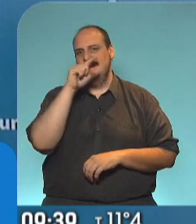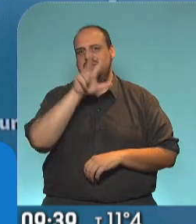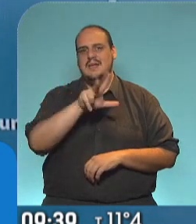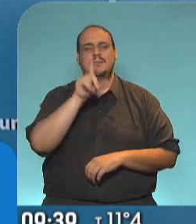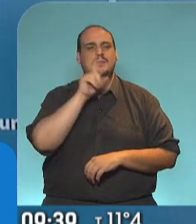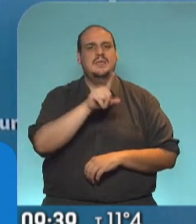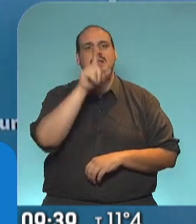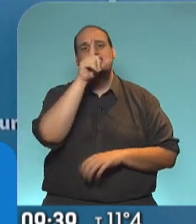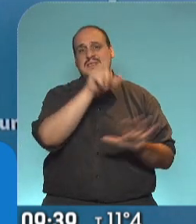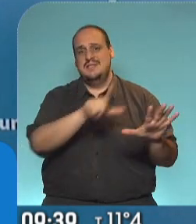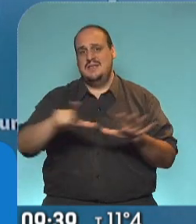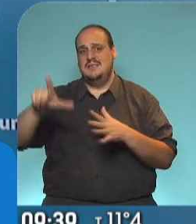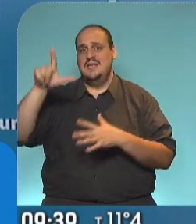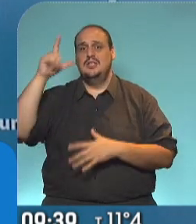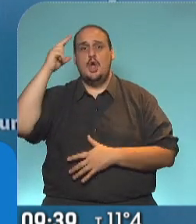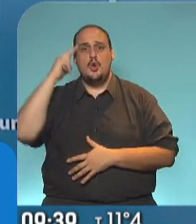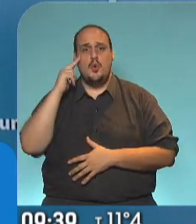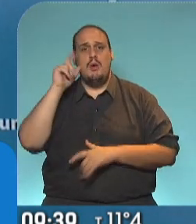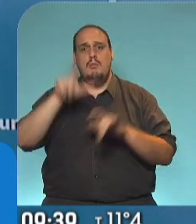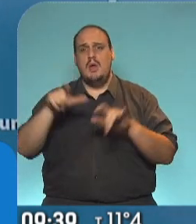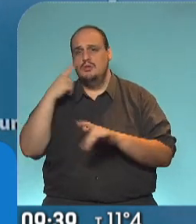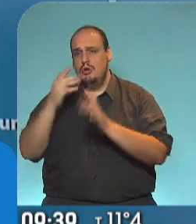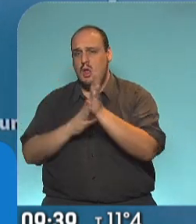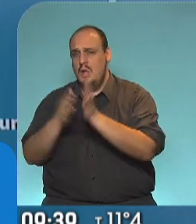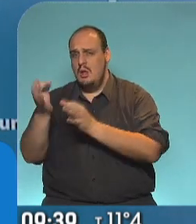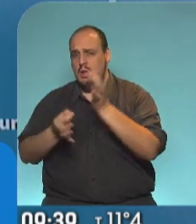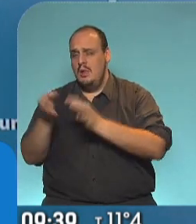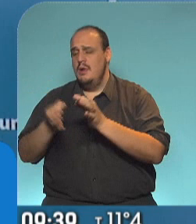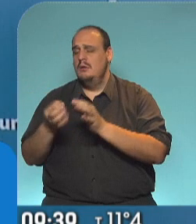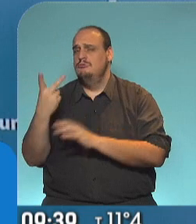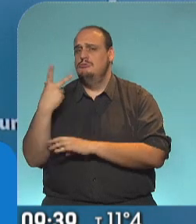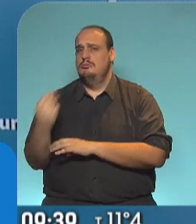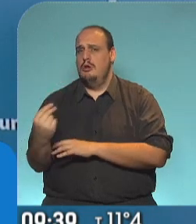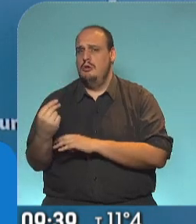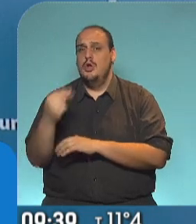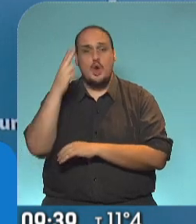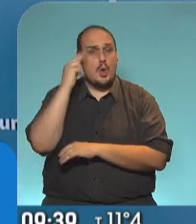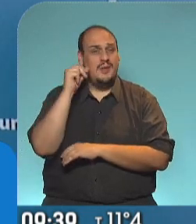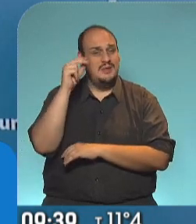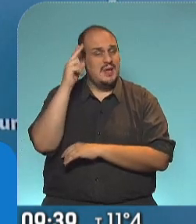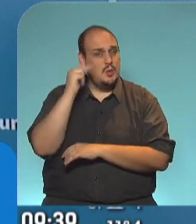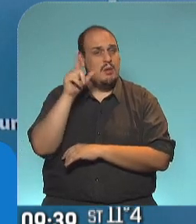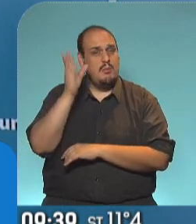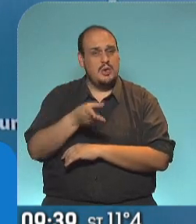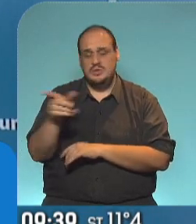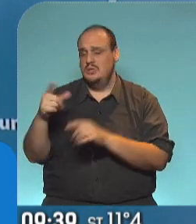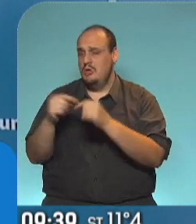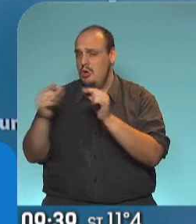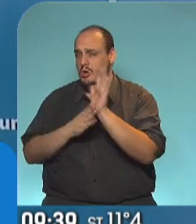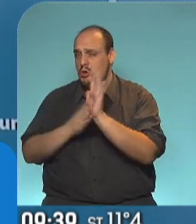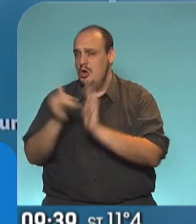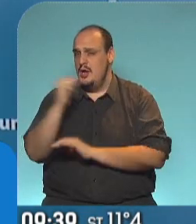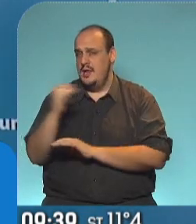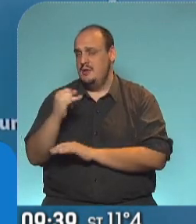709 son los casos que han sido descartados en noventa y nueve por ciento por estudio virológico negativo laboratorial